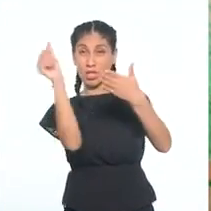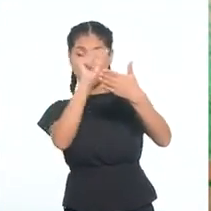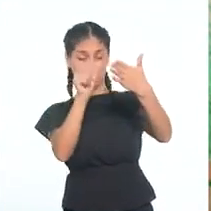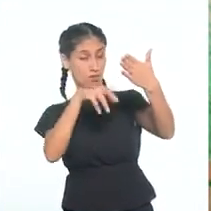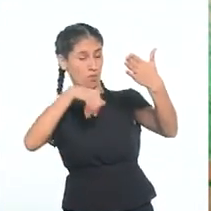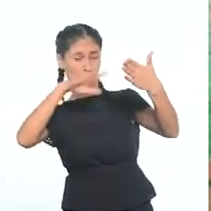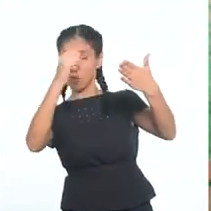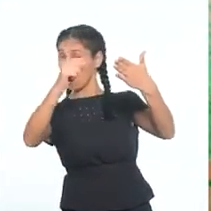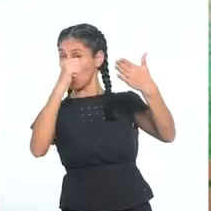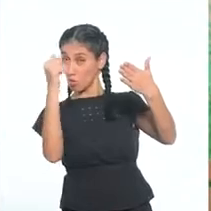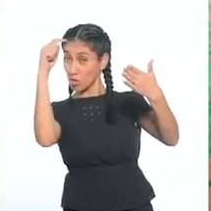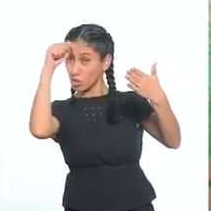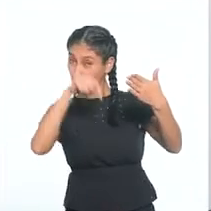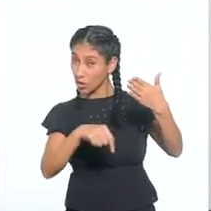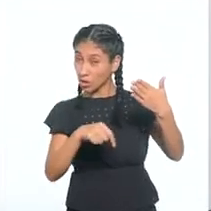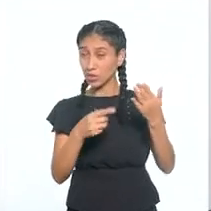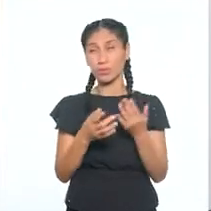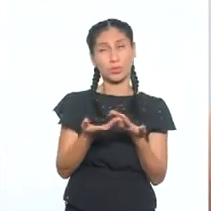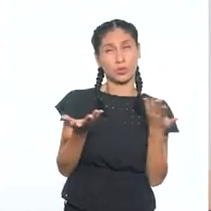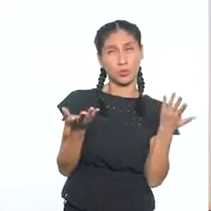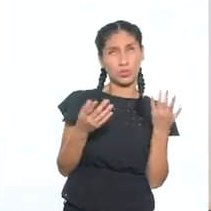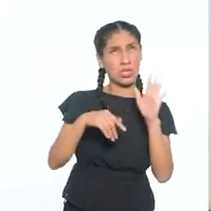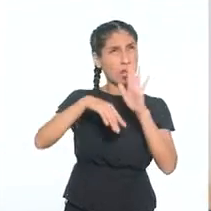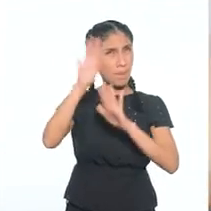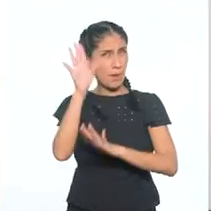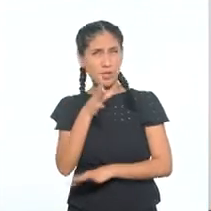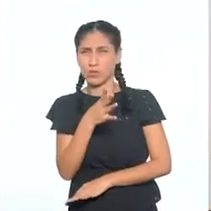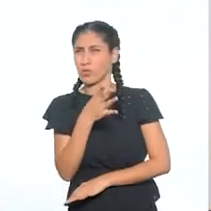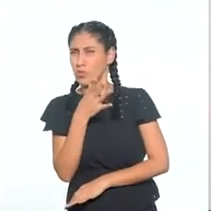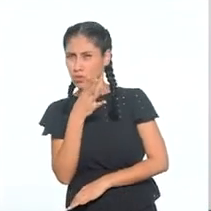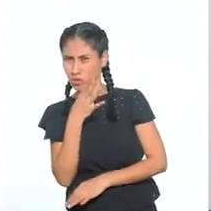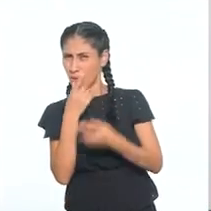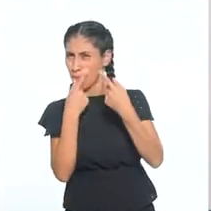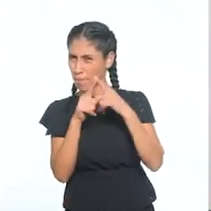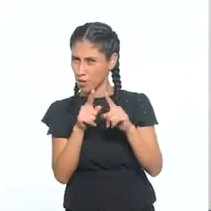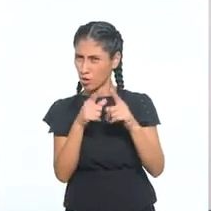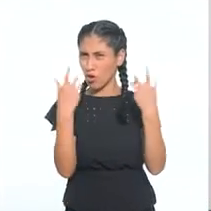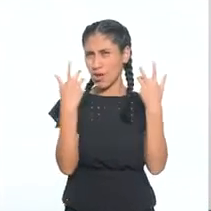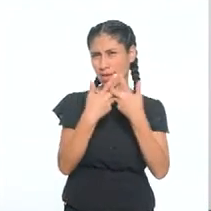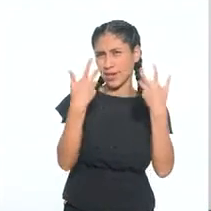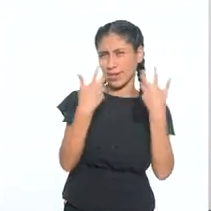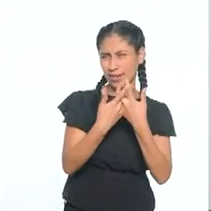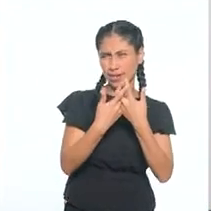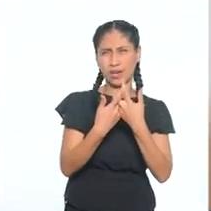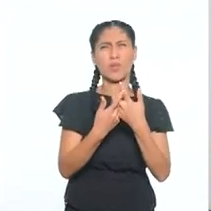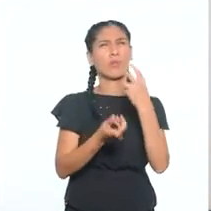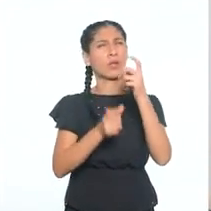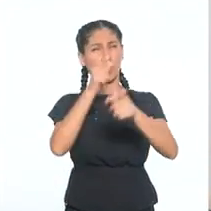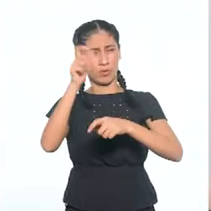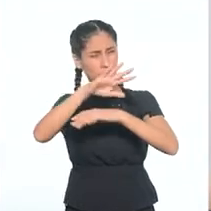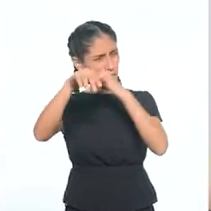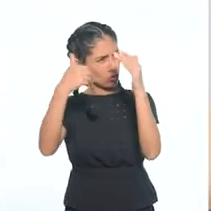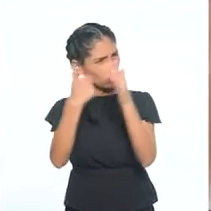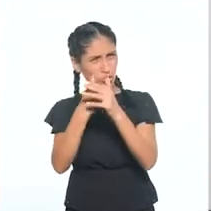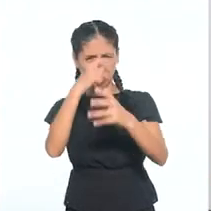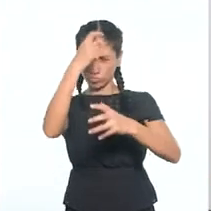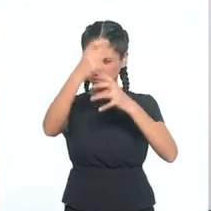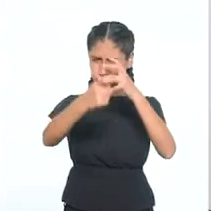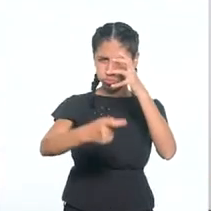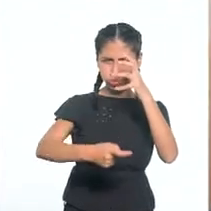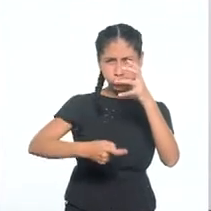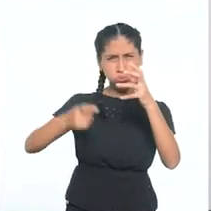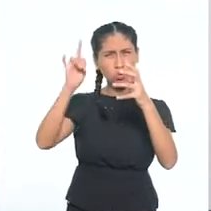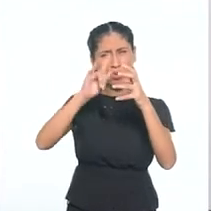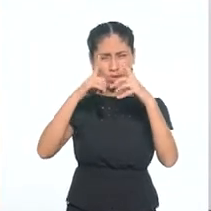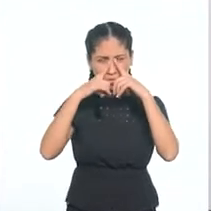representativa de esta pandemia no sé si la más pero la representa porque todo el mundo le gusta además